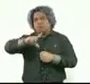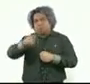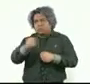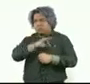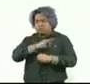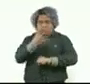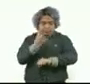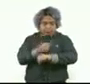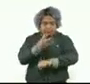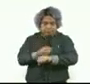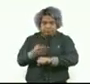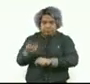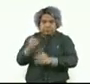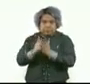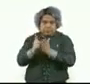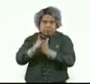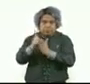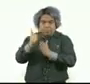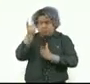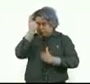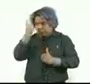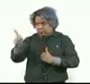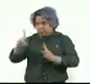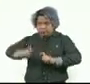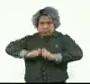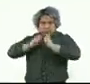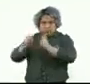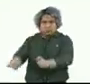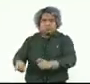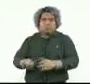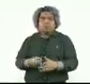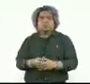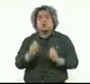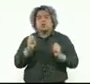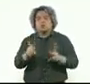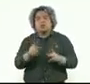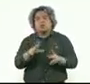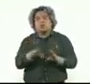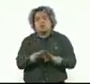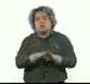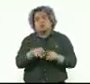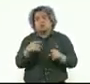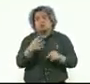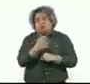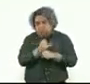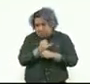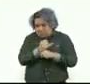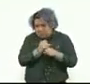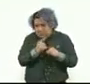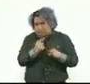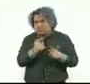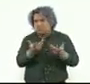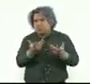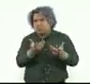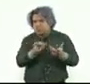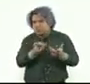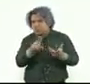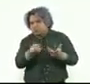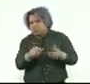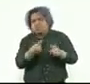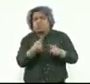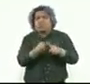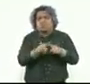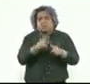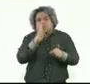regresado el departamento a sus verdaderos dueños. ¿Qué se ha investigado al respecto? ¿Quiénes están detrás de estas